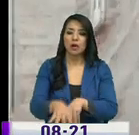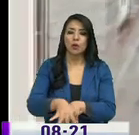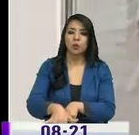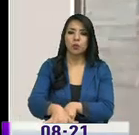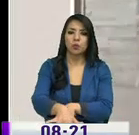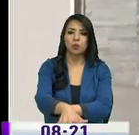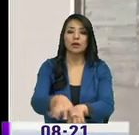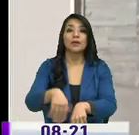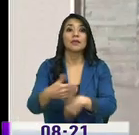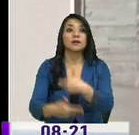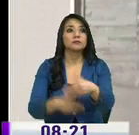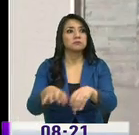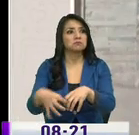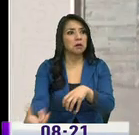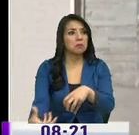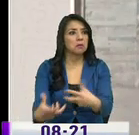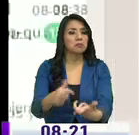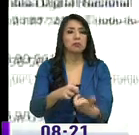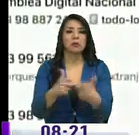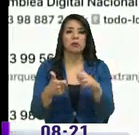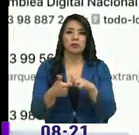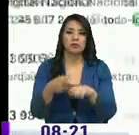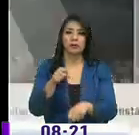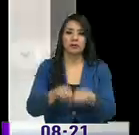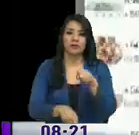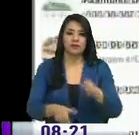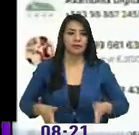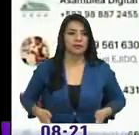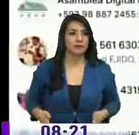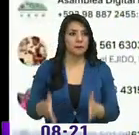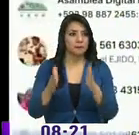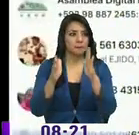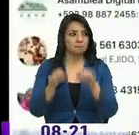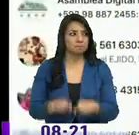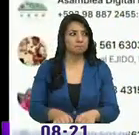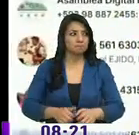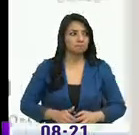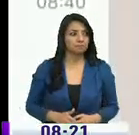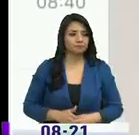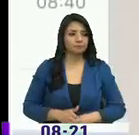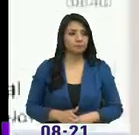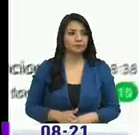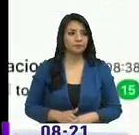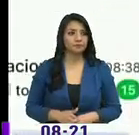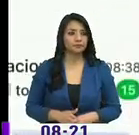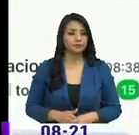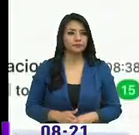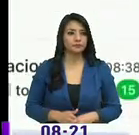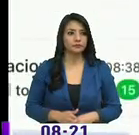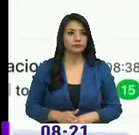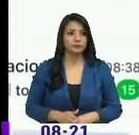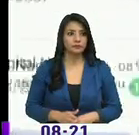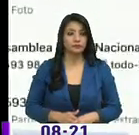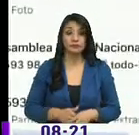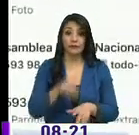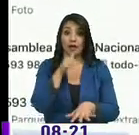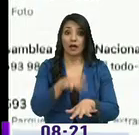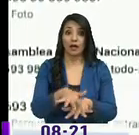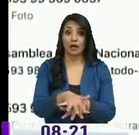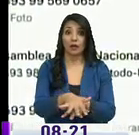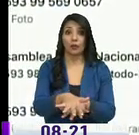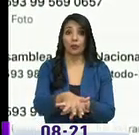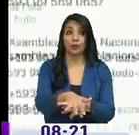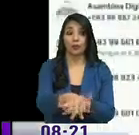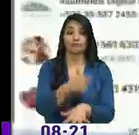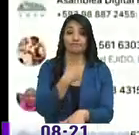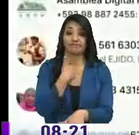trae consigo también otro problema y es el daño de la vía. Ahí están las fotografías, está bastante grande la fuga de